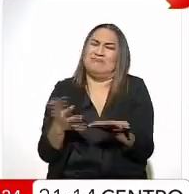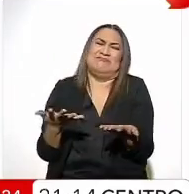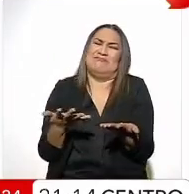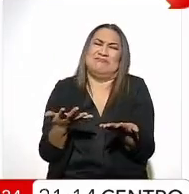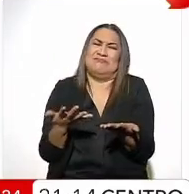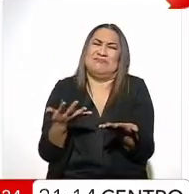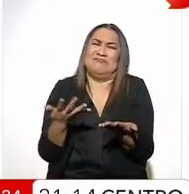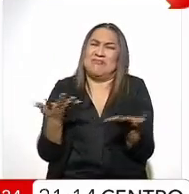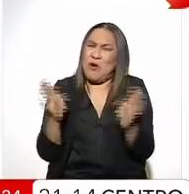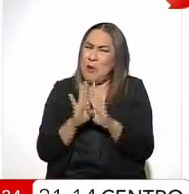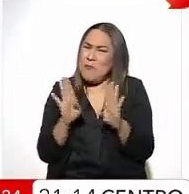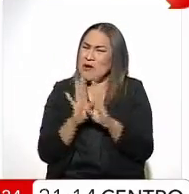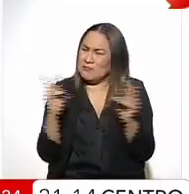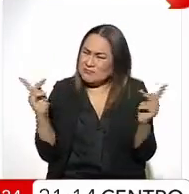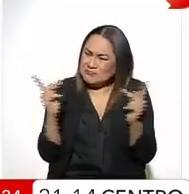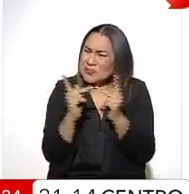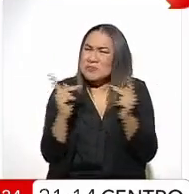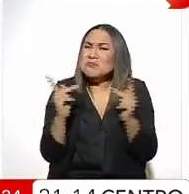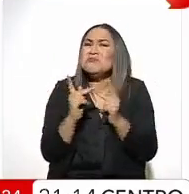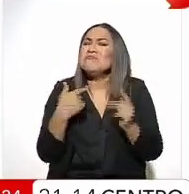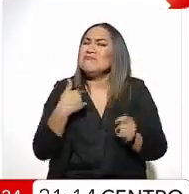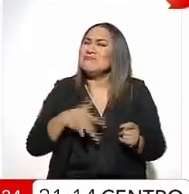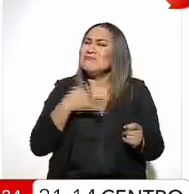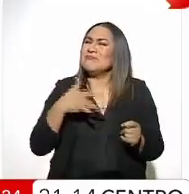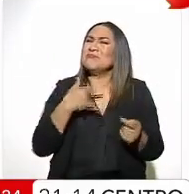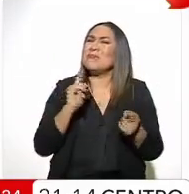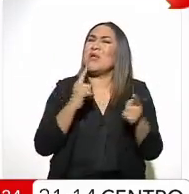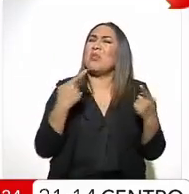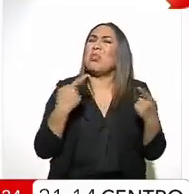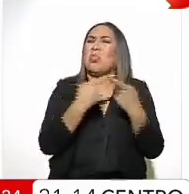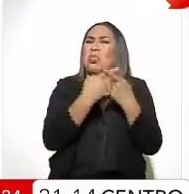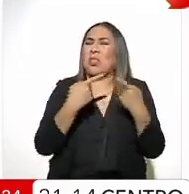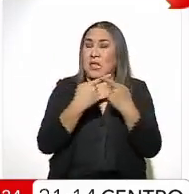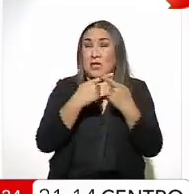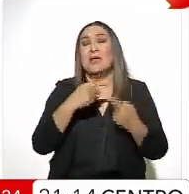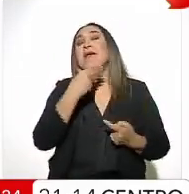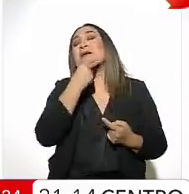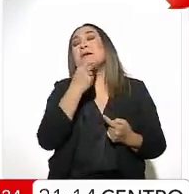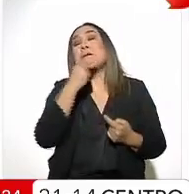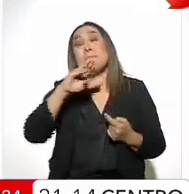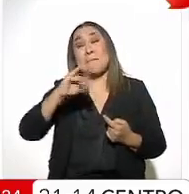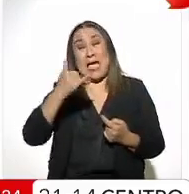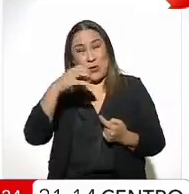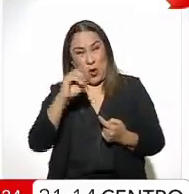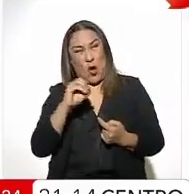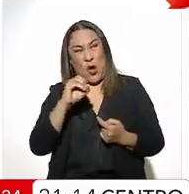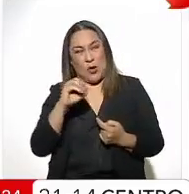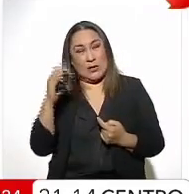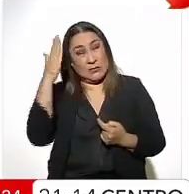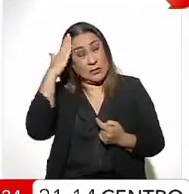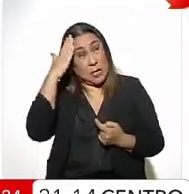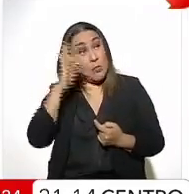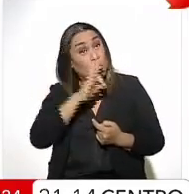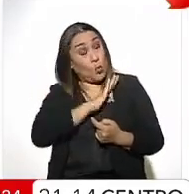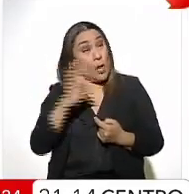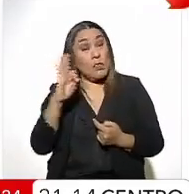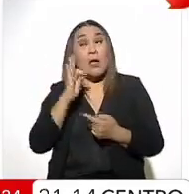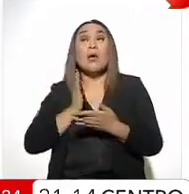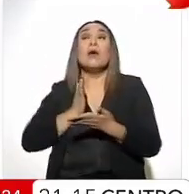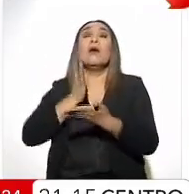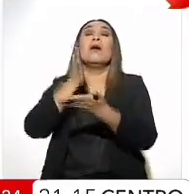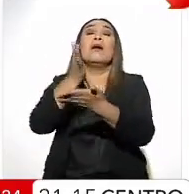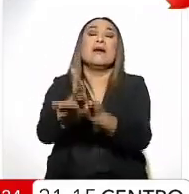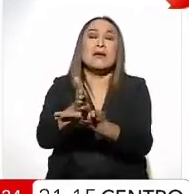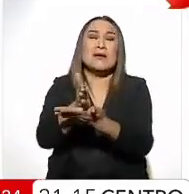común, y que Mayo Zambada llegara a un lugar así